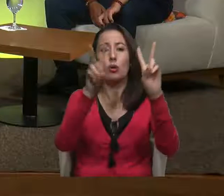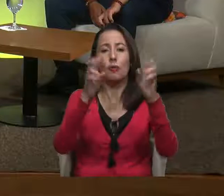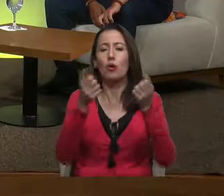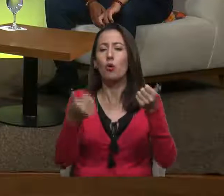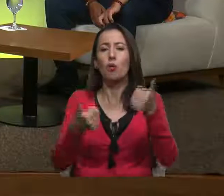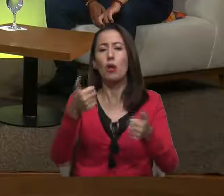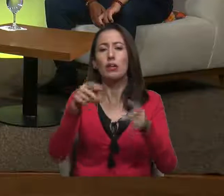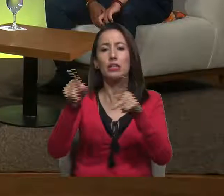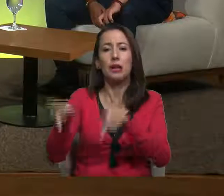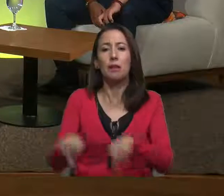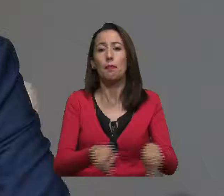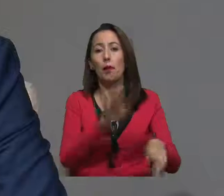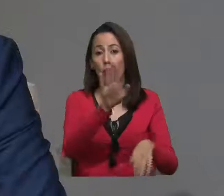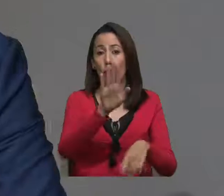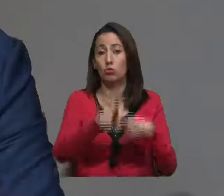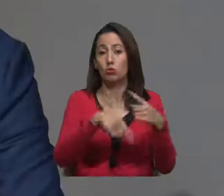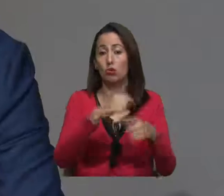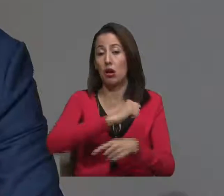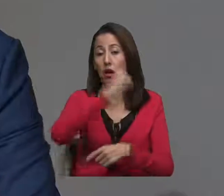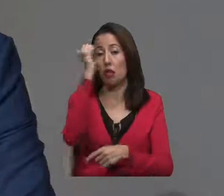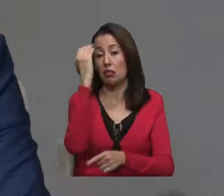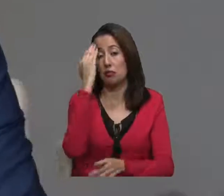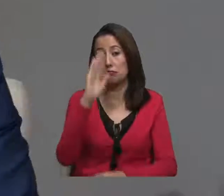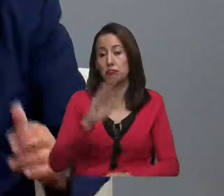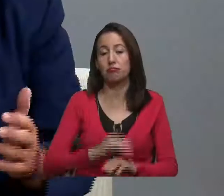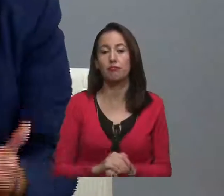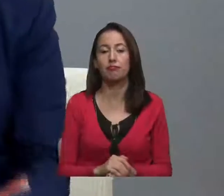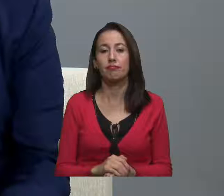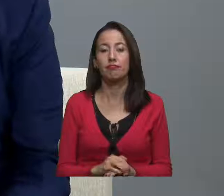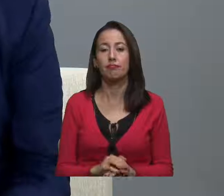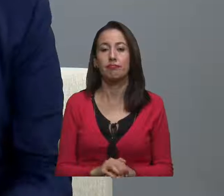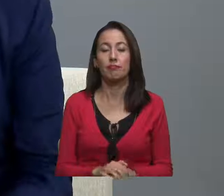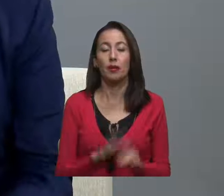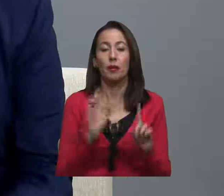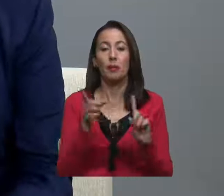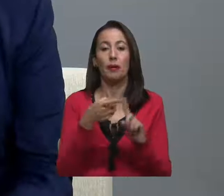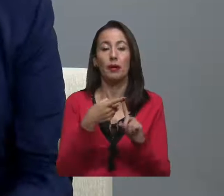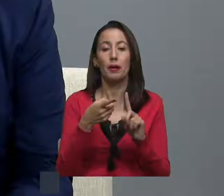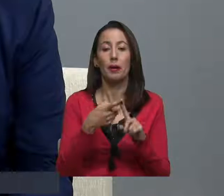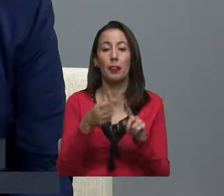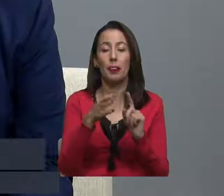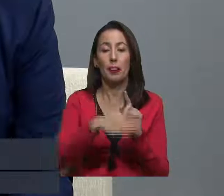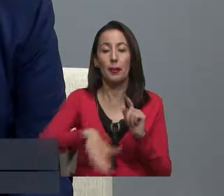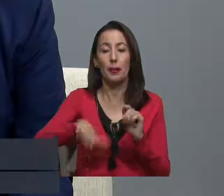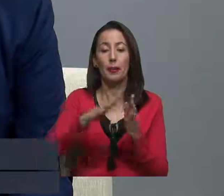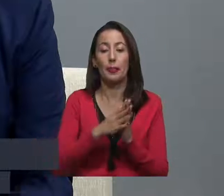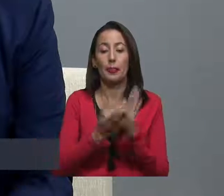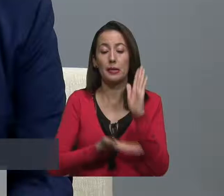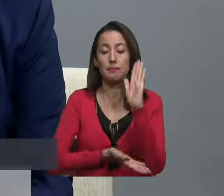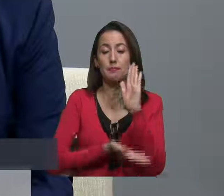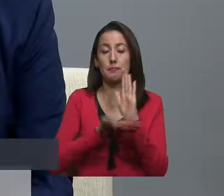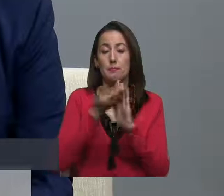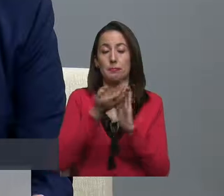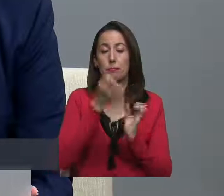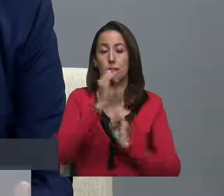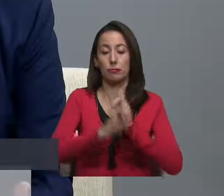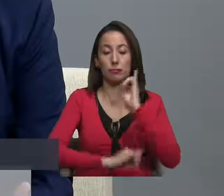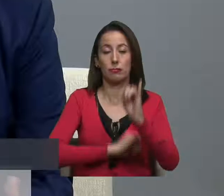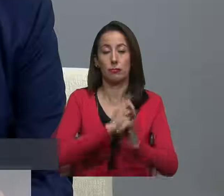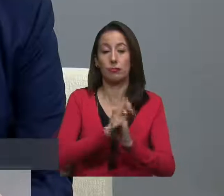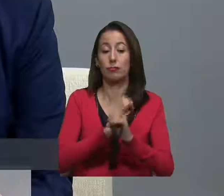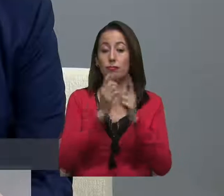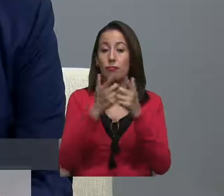económica en caso de llegar a la presidencia por favor a ver primero si crecimiento en la reserva internacional de libre disponibilidad